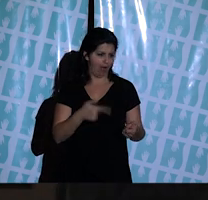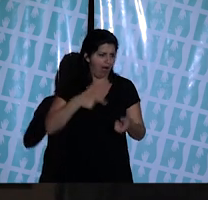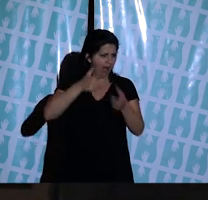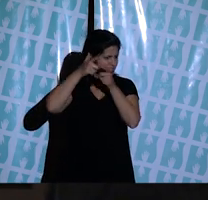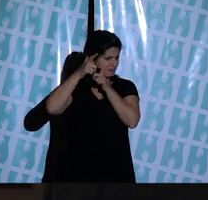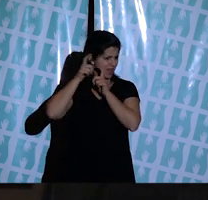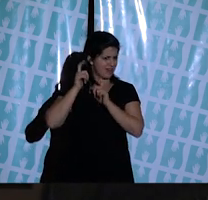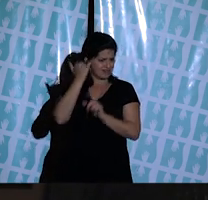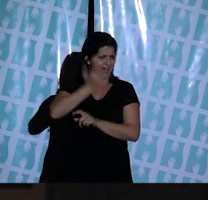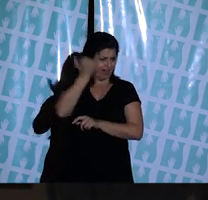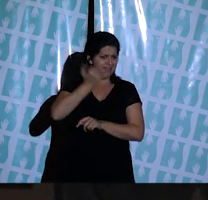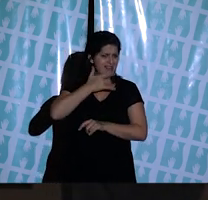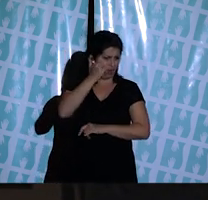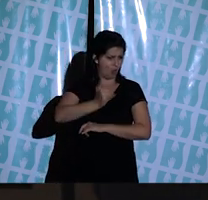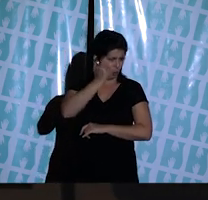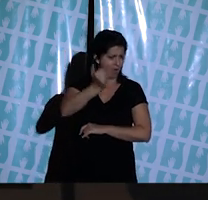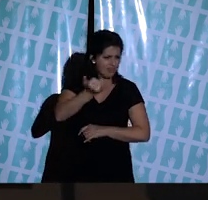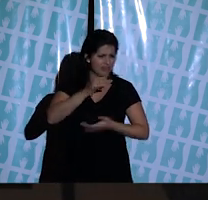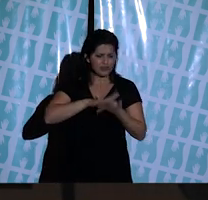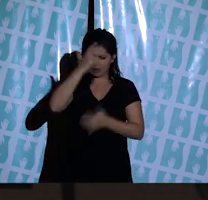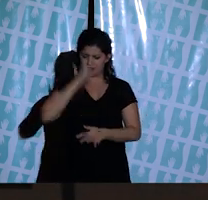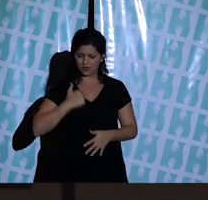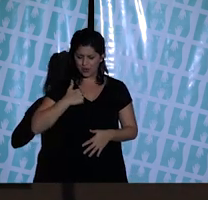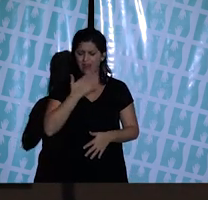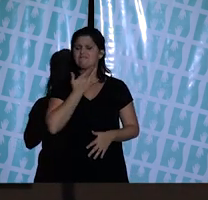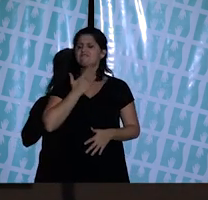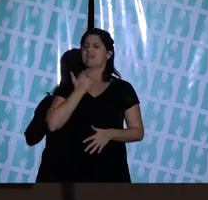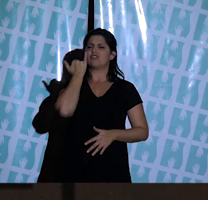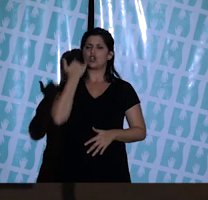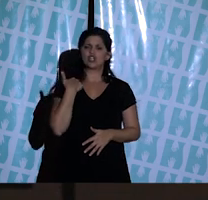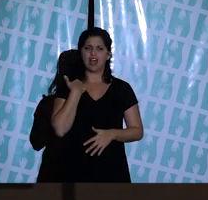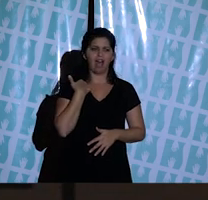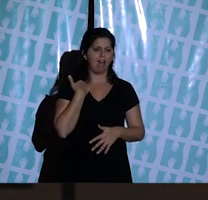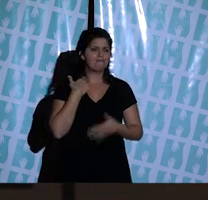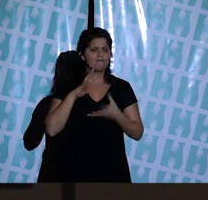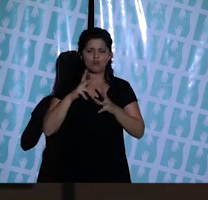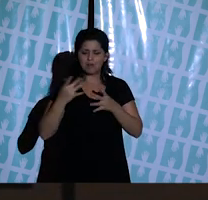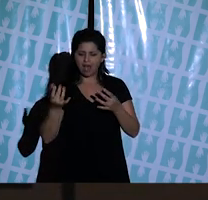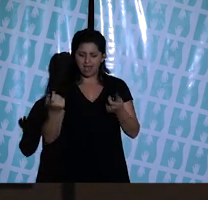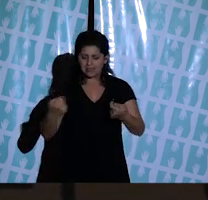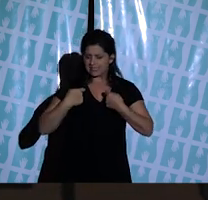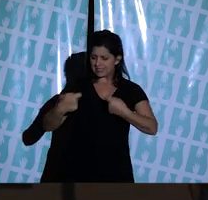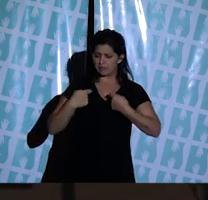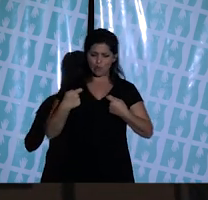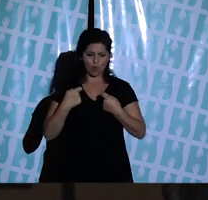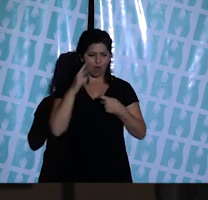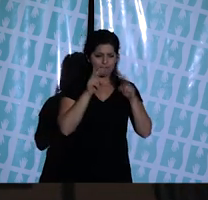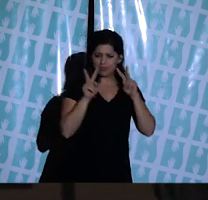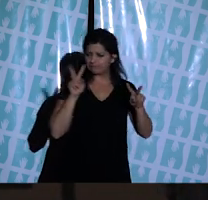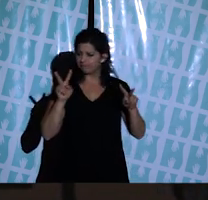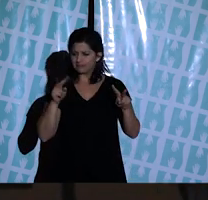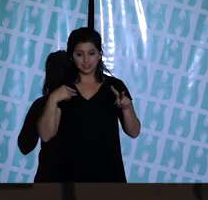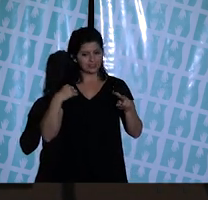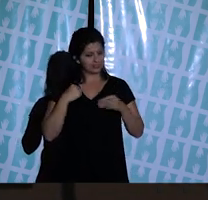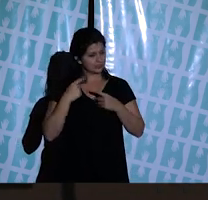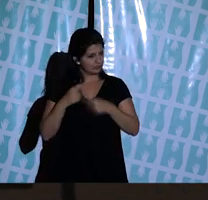anécdotas de las personas con desarrollo de la adicción donde empiezan a tener ese registro, ese estímulo diferencial frente a los objetos que lo rodean. O